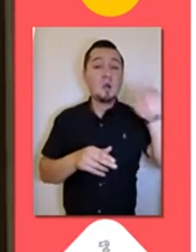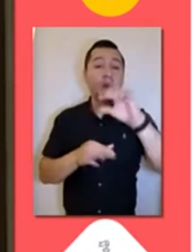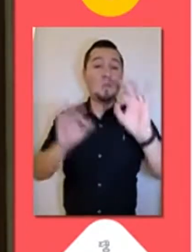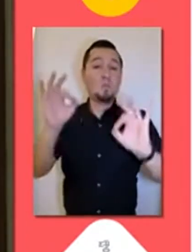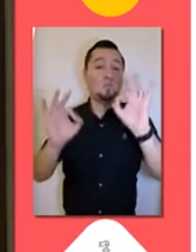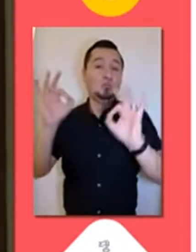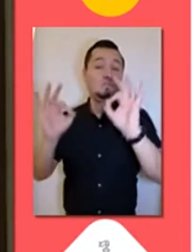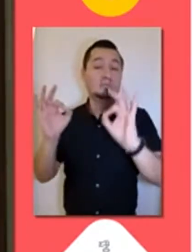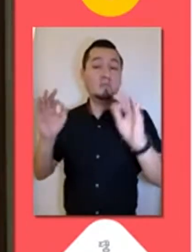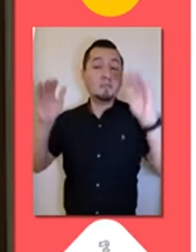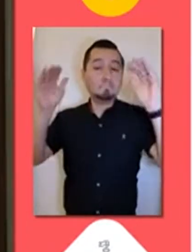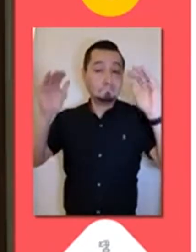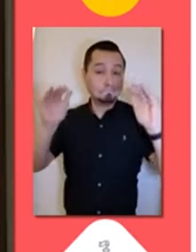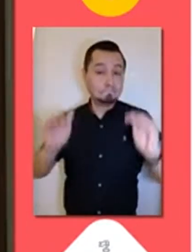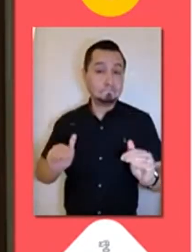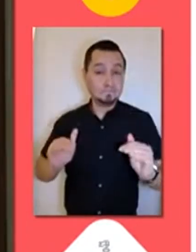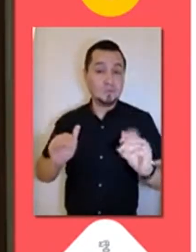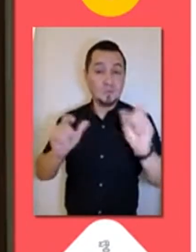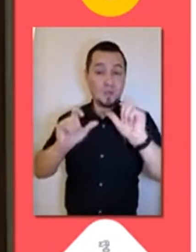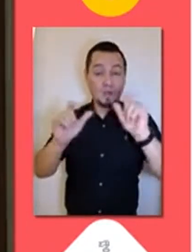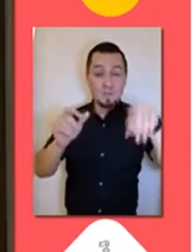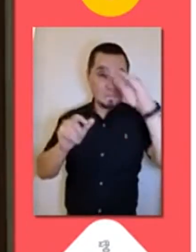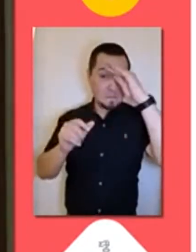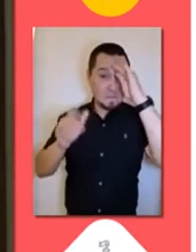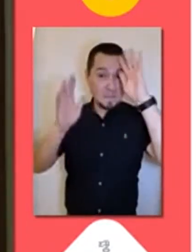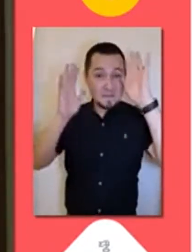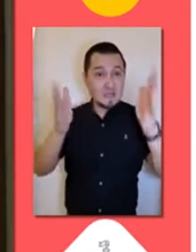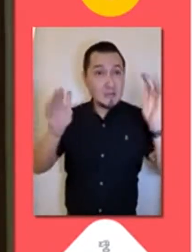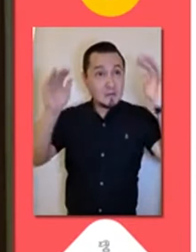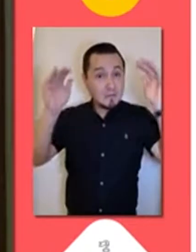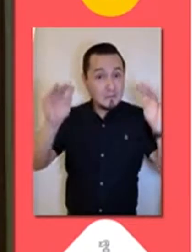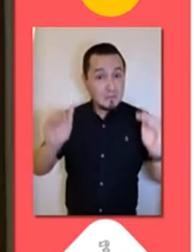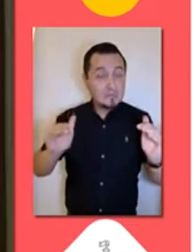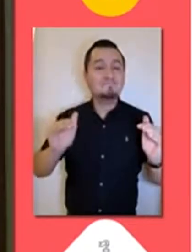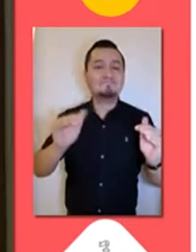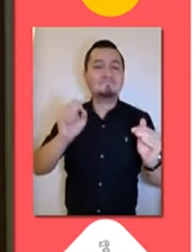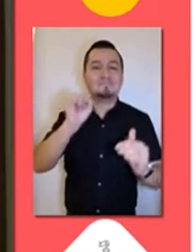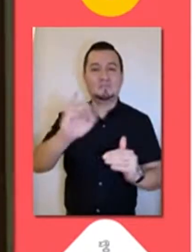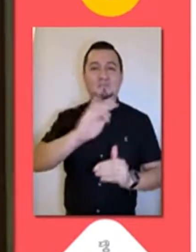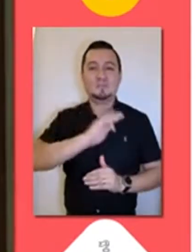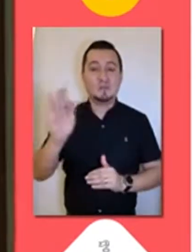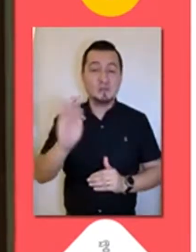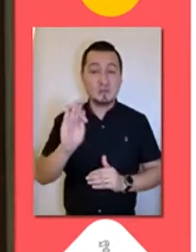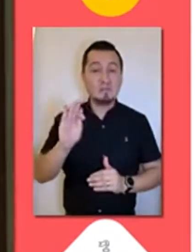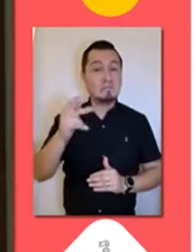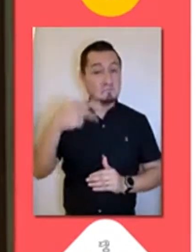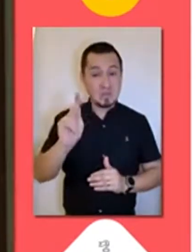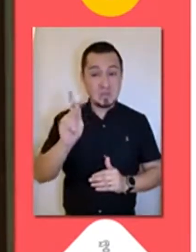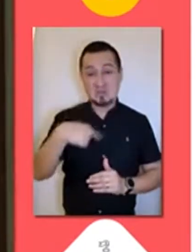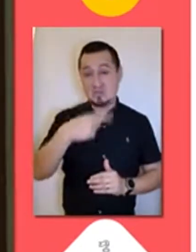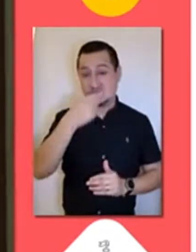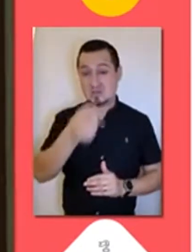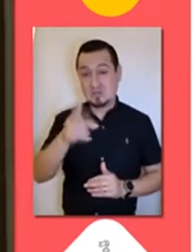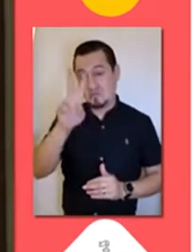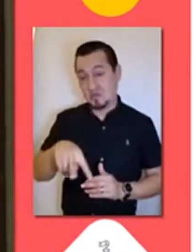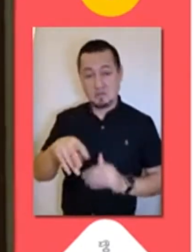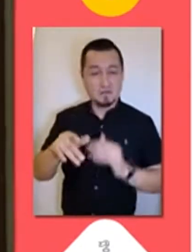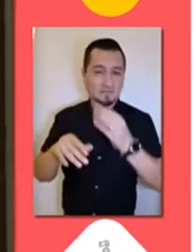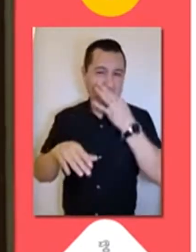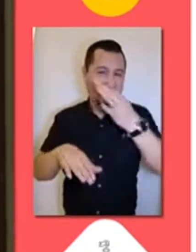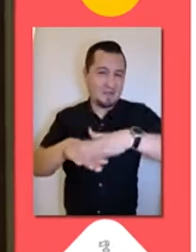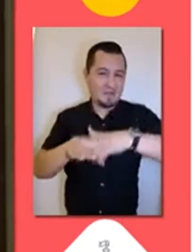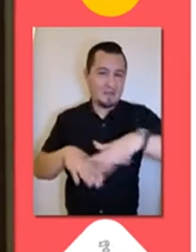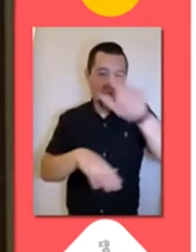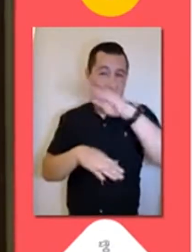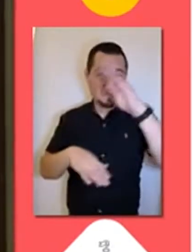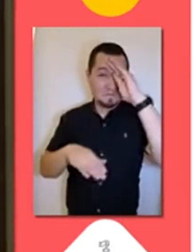vamos a construir expresamente en Jalisco para tomar esta decisión lo permitan. Dicho de otra forma, como lo hemos hecho desde el principio de la